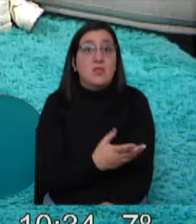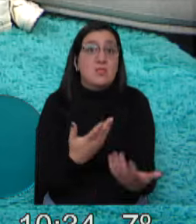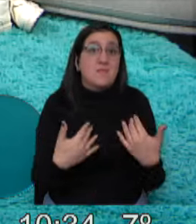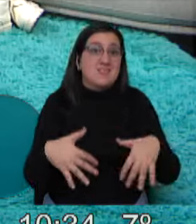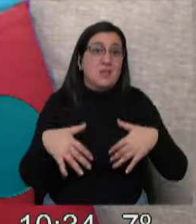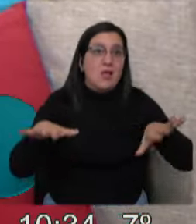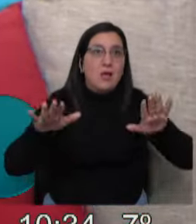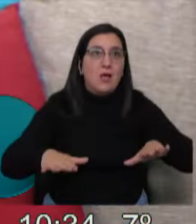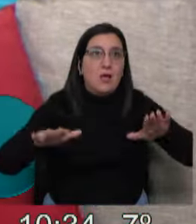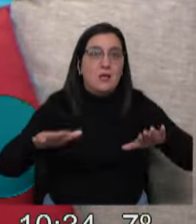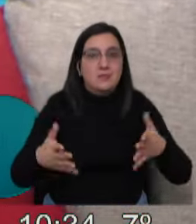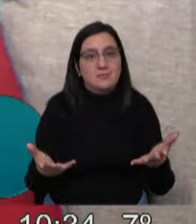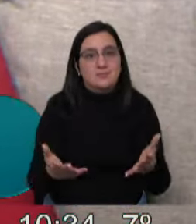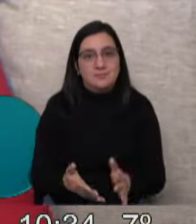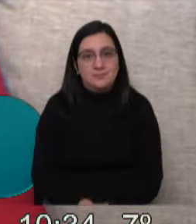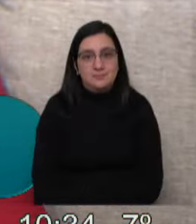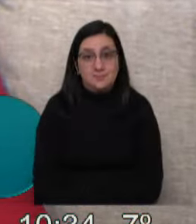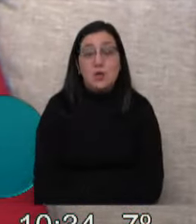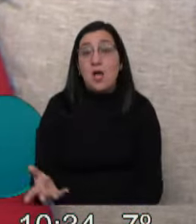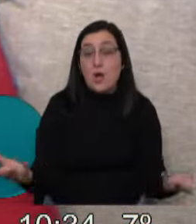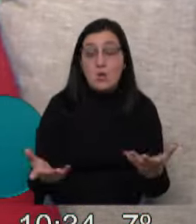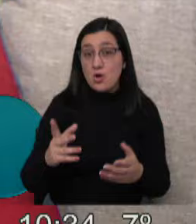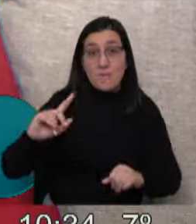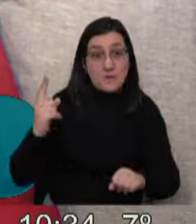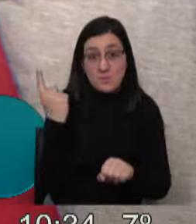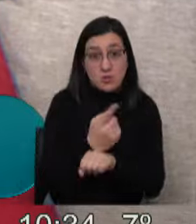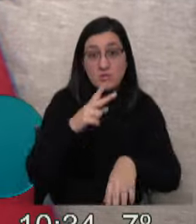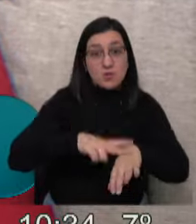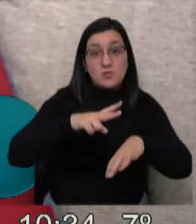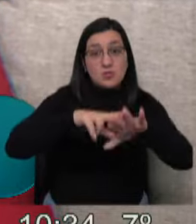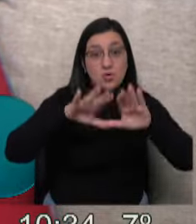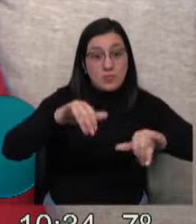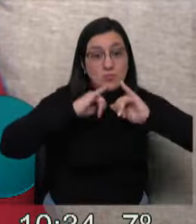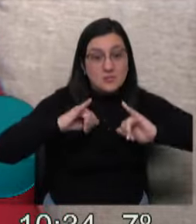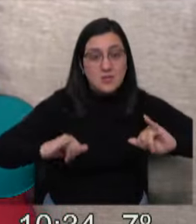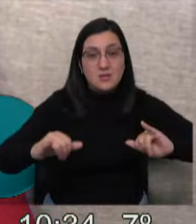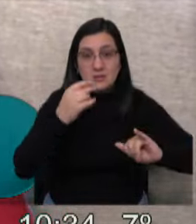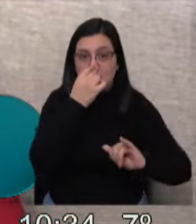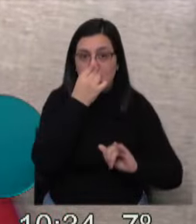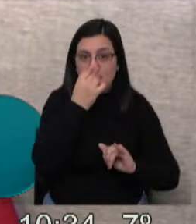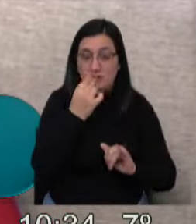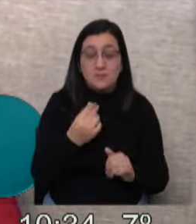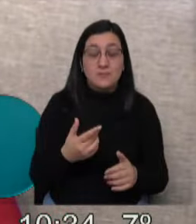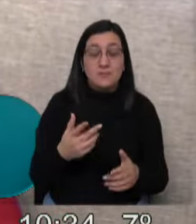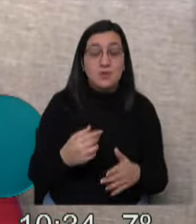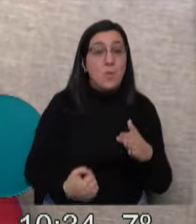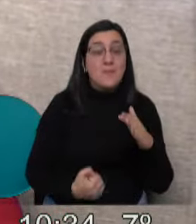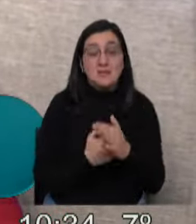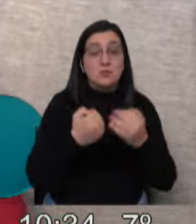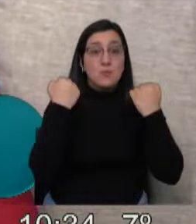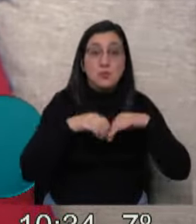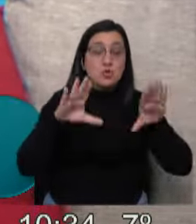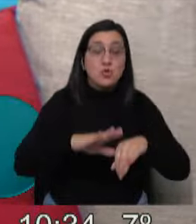y que hoy por hoy es como el elemento bandera en todas las publicidades. Pones un partido de fútbol, los máximos deportistas, todos